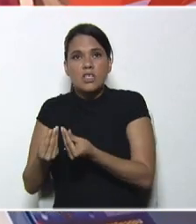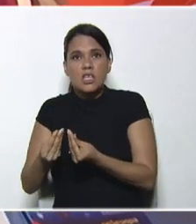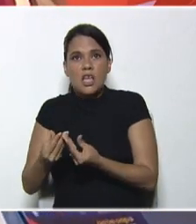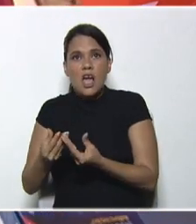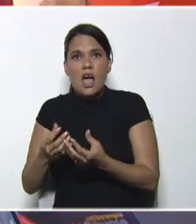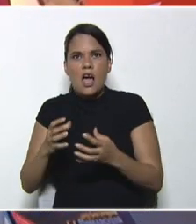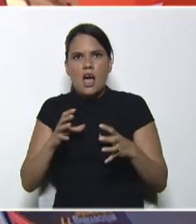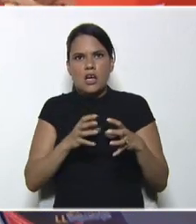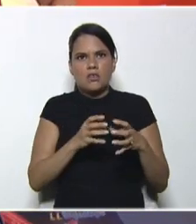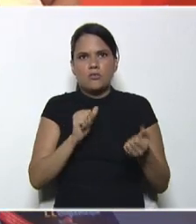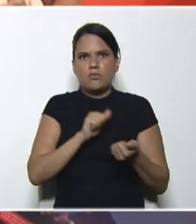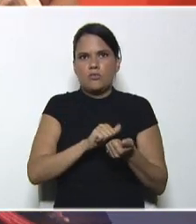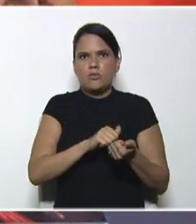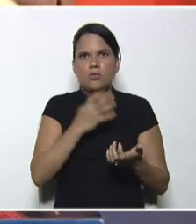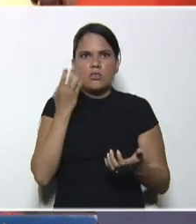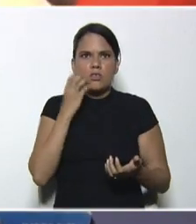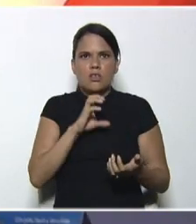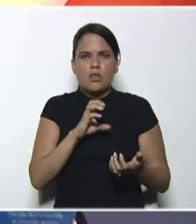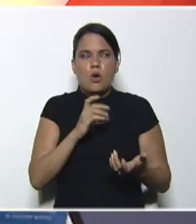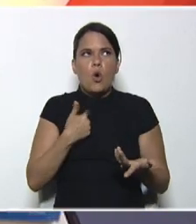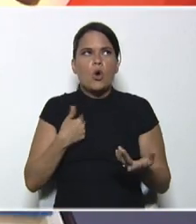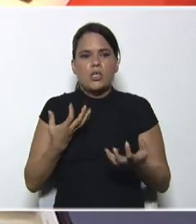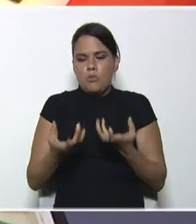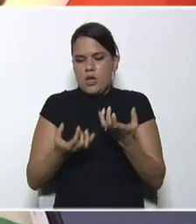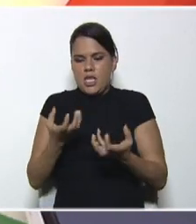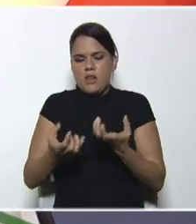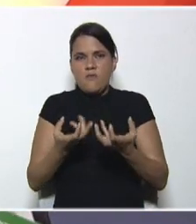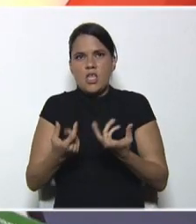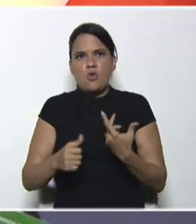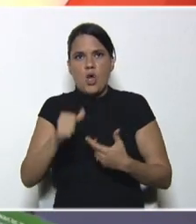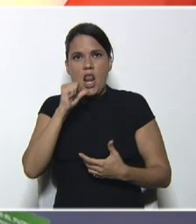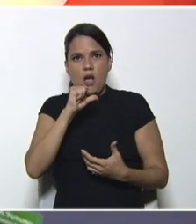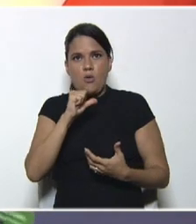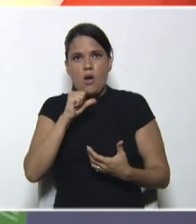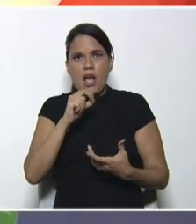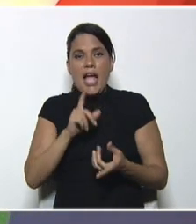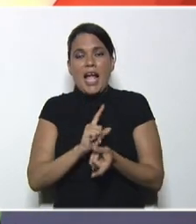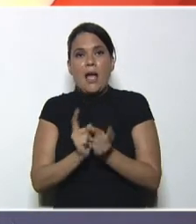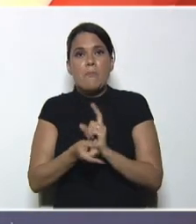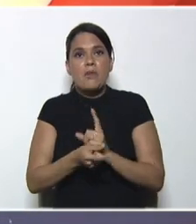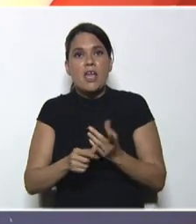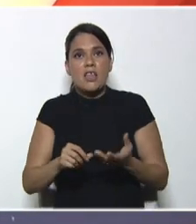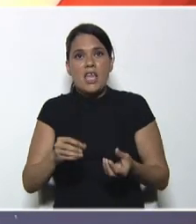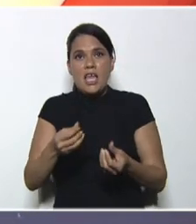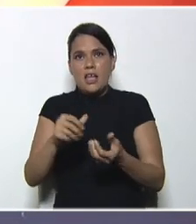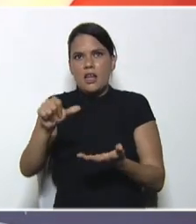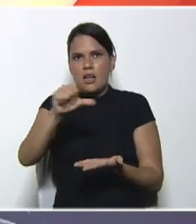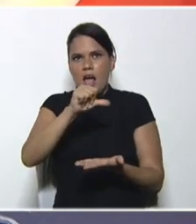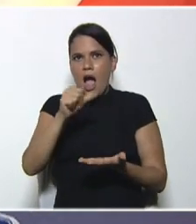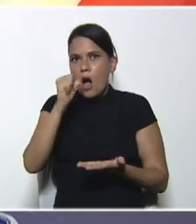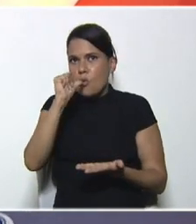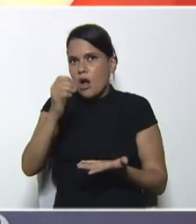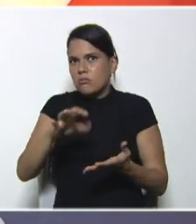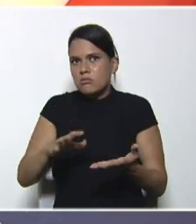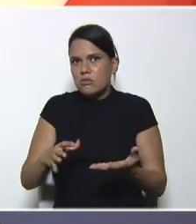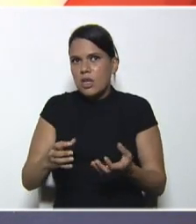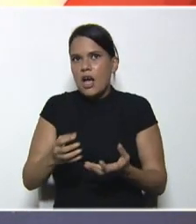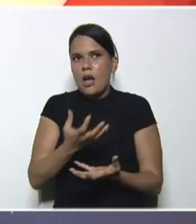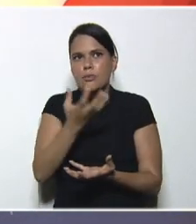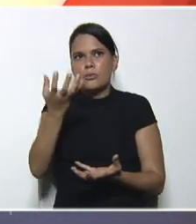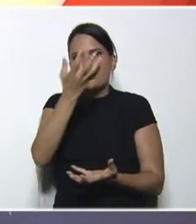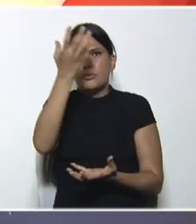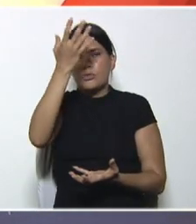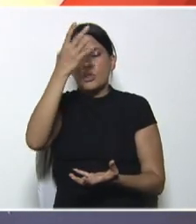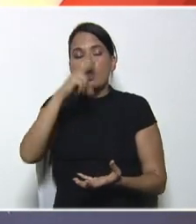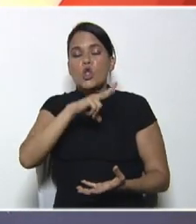estamos hirviendo el agua y hay burbujas, pasa de estado líquido a estado gaseoso. No